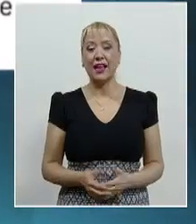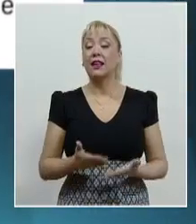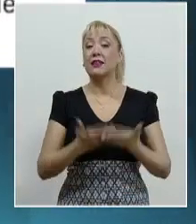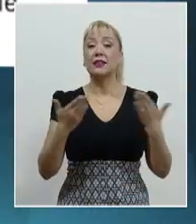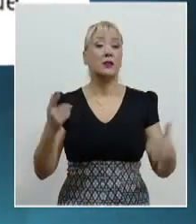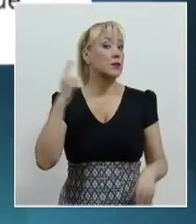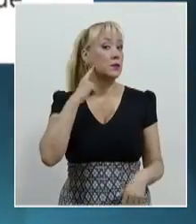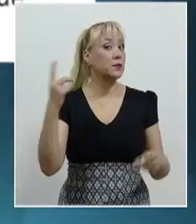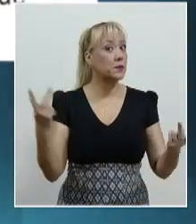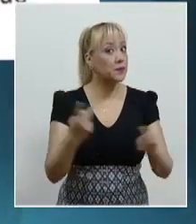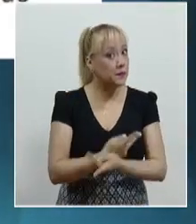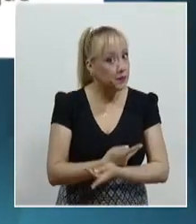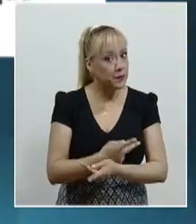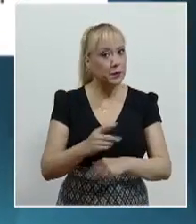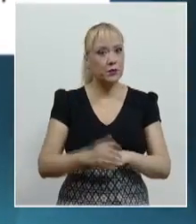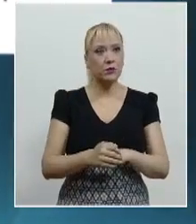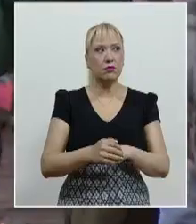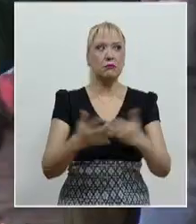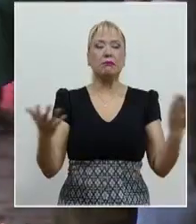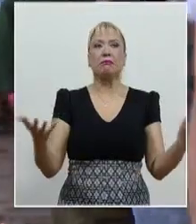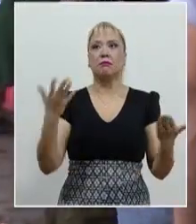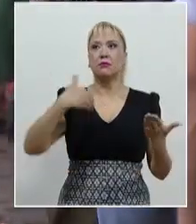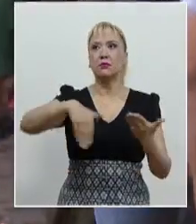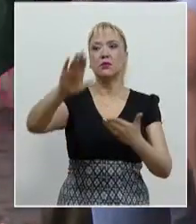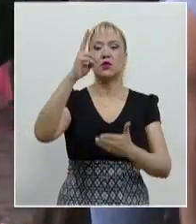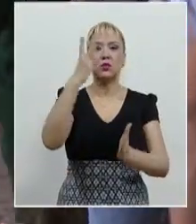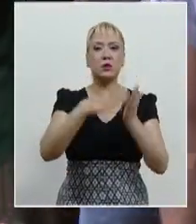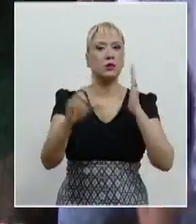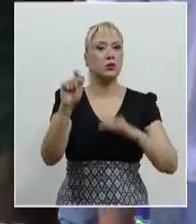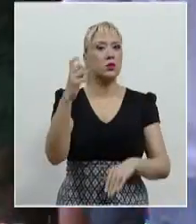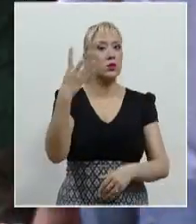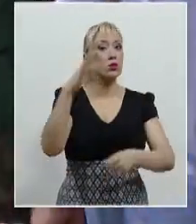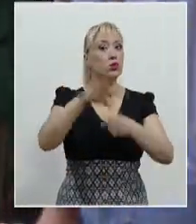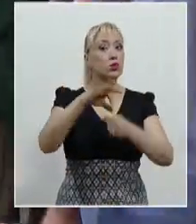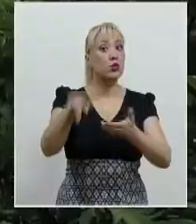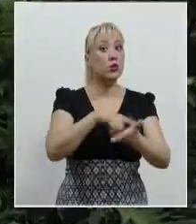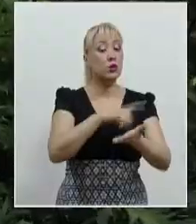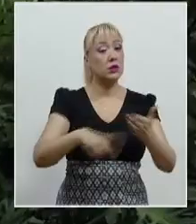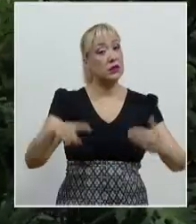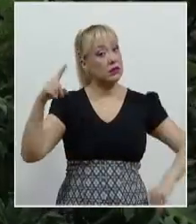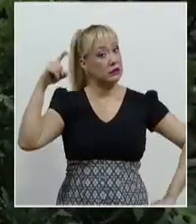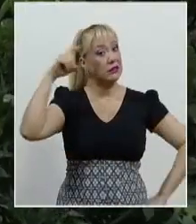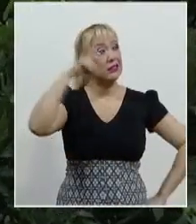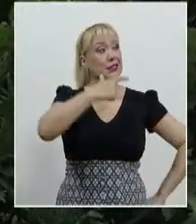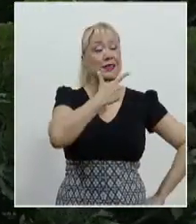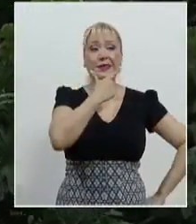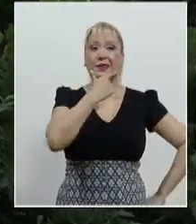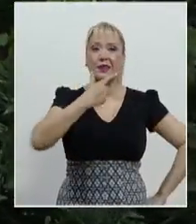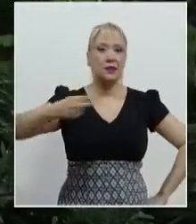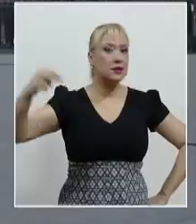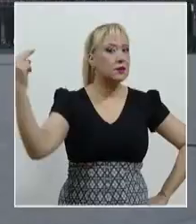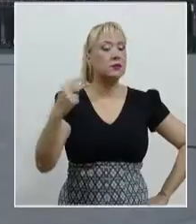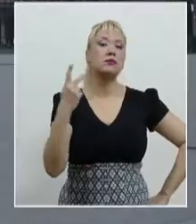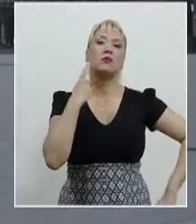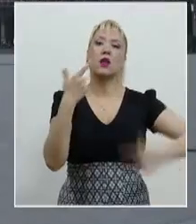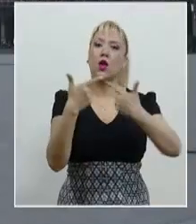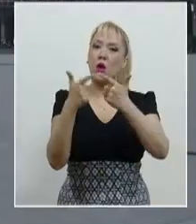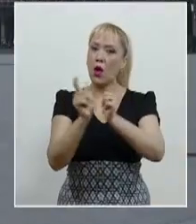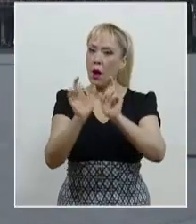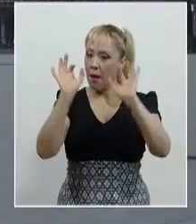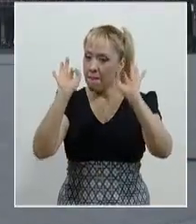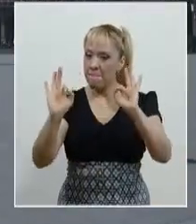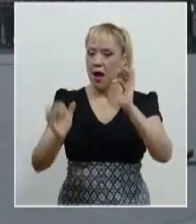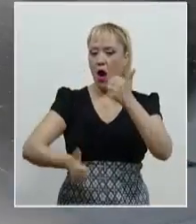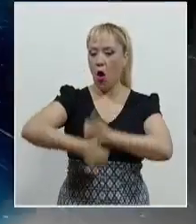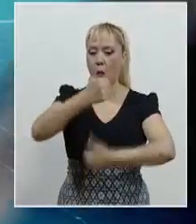Al regresar, el reto para 2024, año electoral, es contar con un sistema de partidos competitivos.